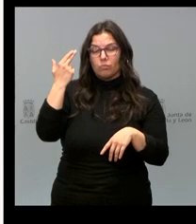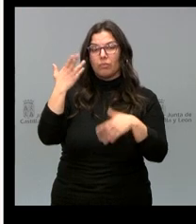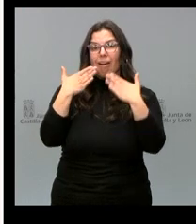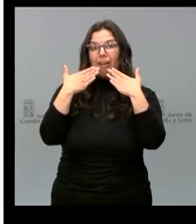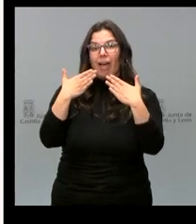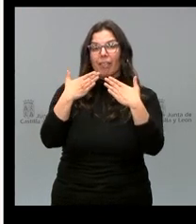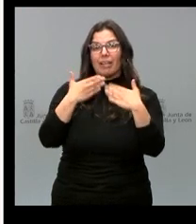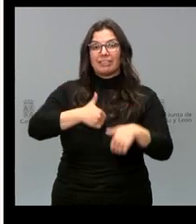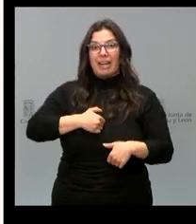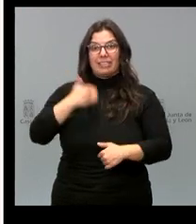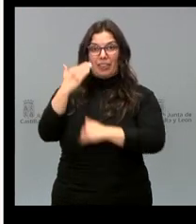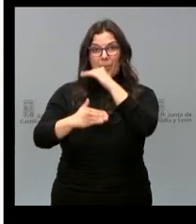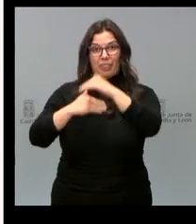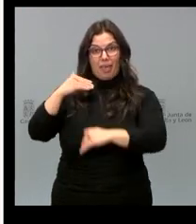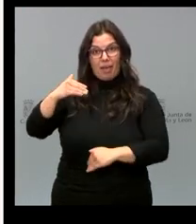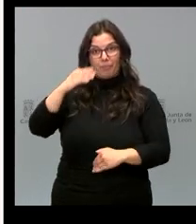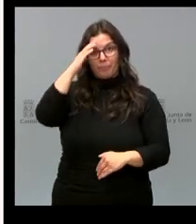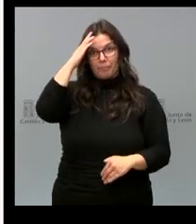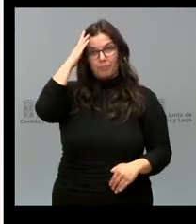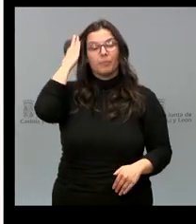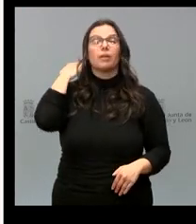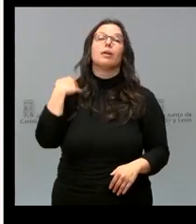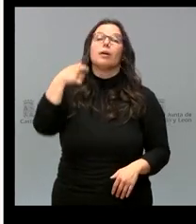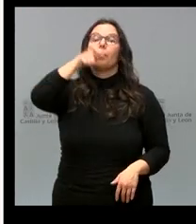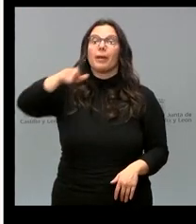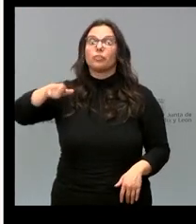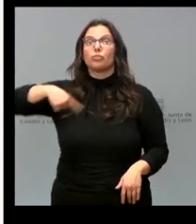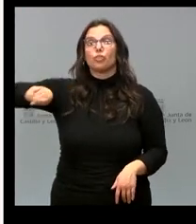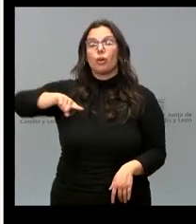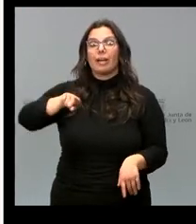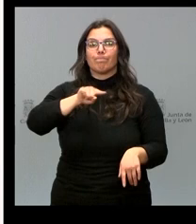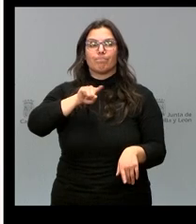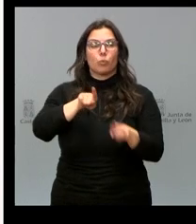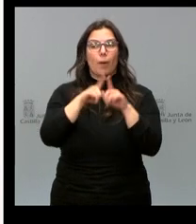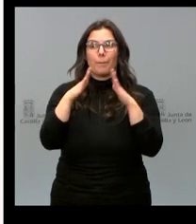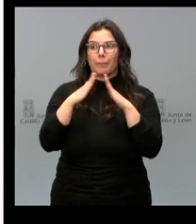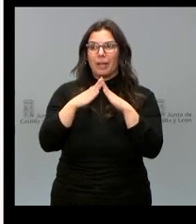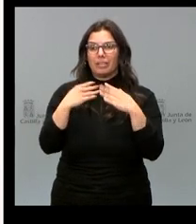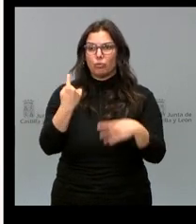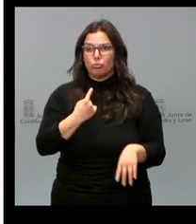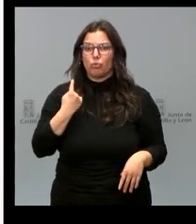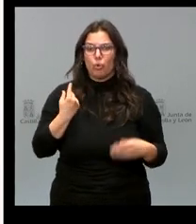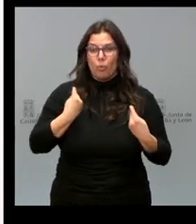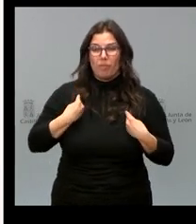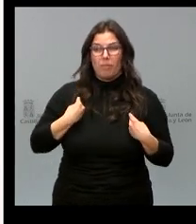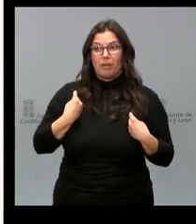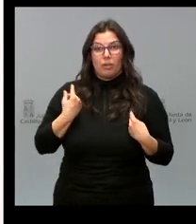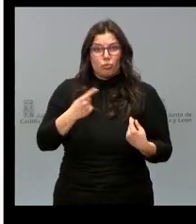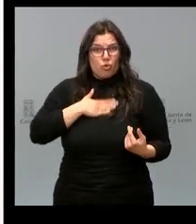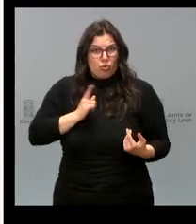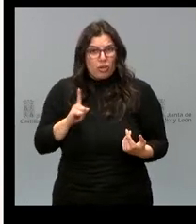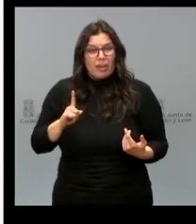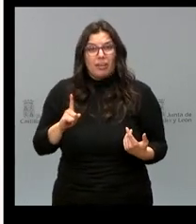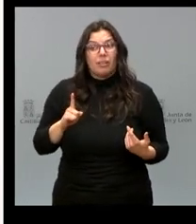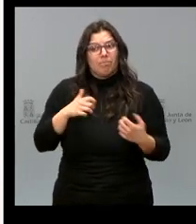de la teleasistencia avanzada. Las personas con esa soledad no deseada de la que hablaba Antonio, la